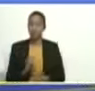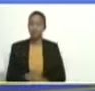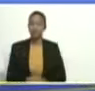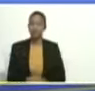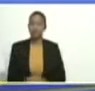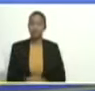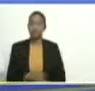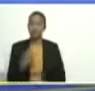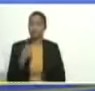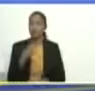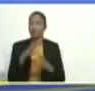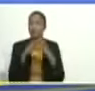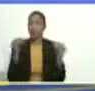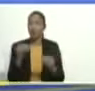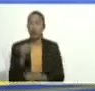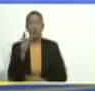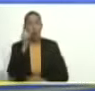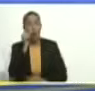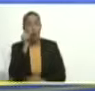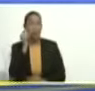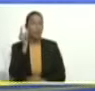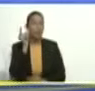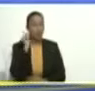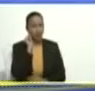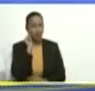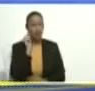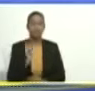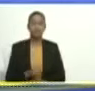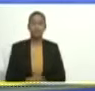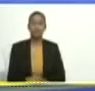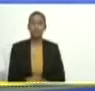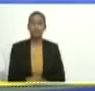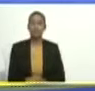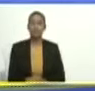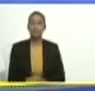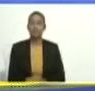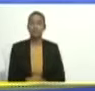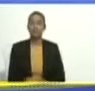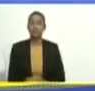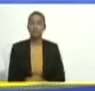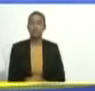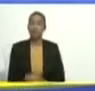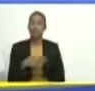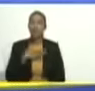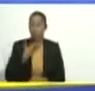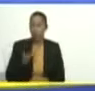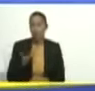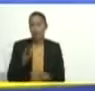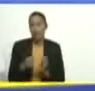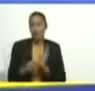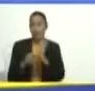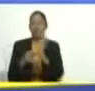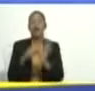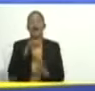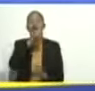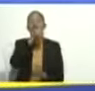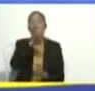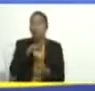de hombres y mujeres de este tiempo histórico y que puede llevar adelante nuestra juventud.